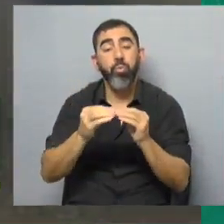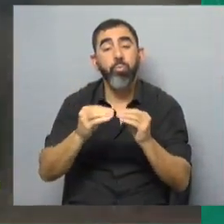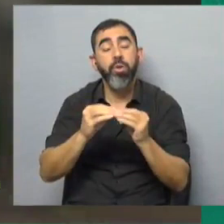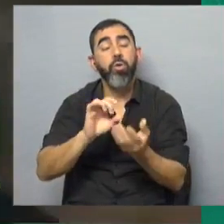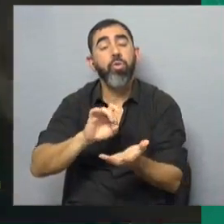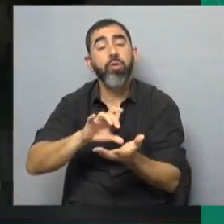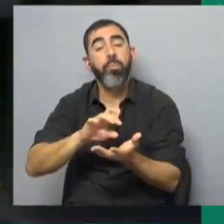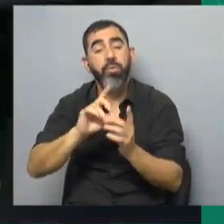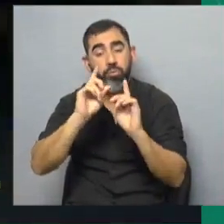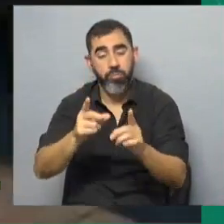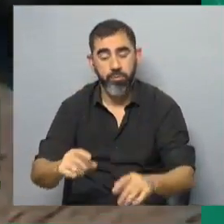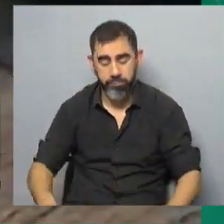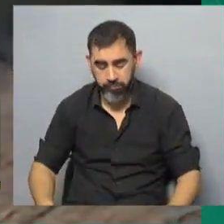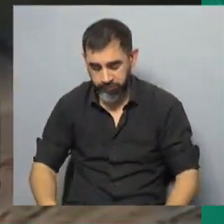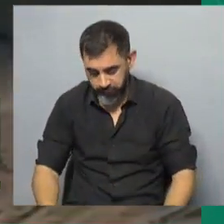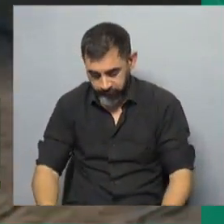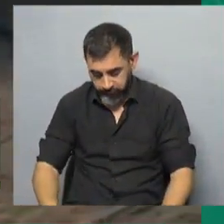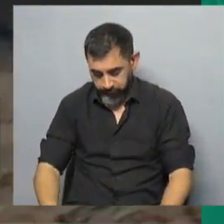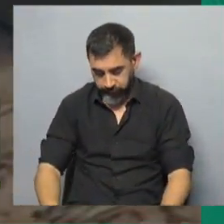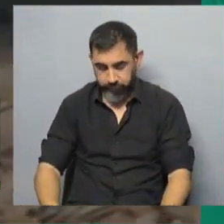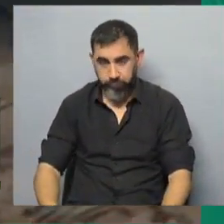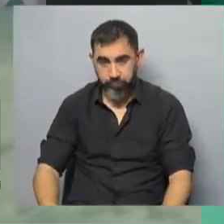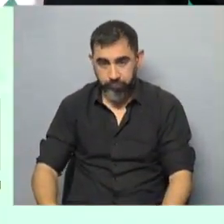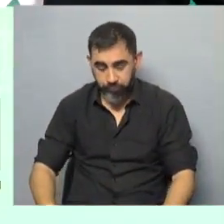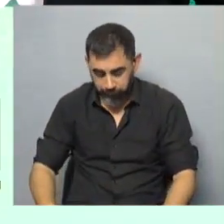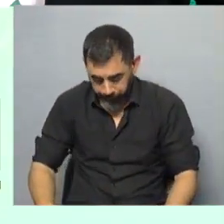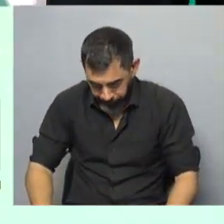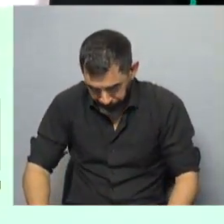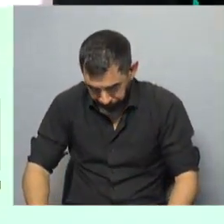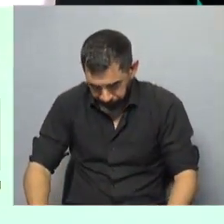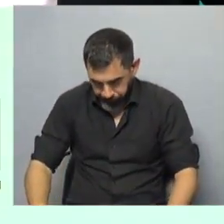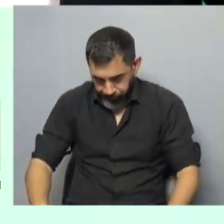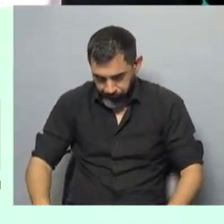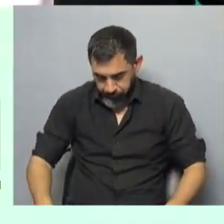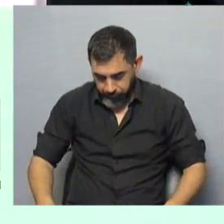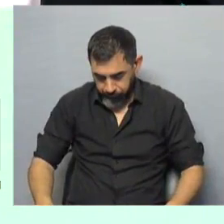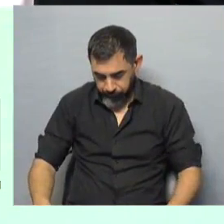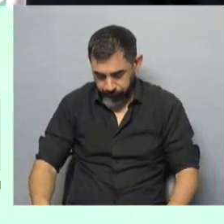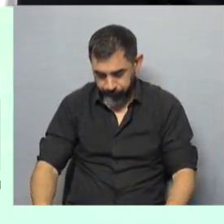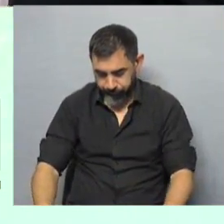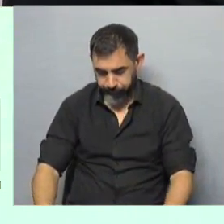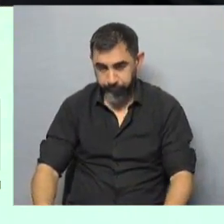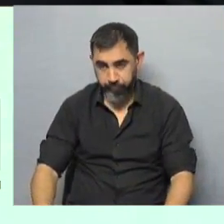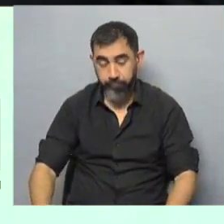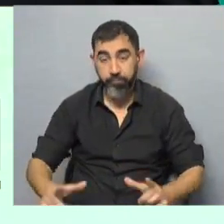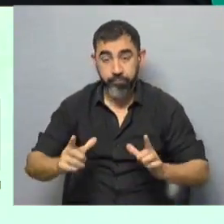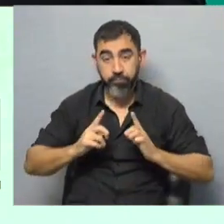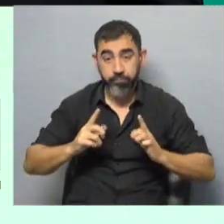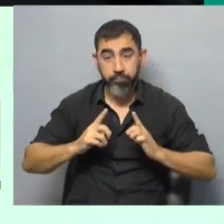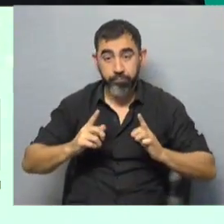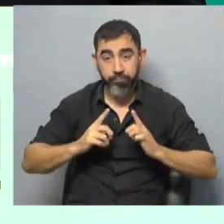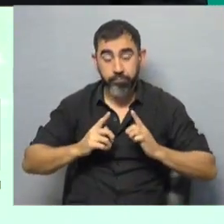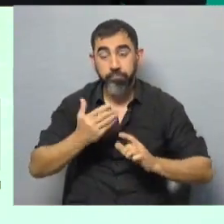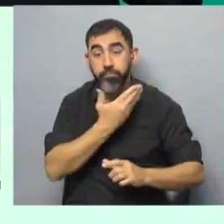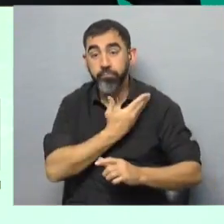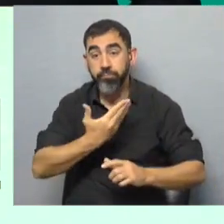despedidos. Bien, bien. Angélica, Raúl, en el final les pregunto, ¿tiene expectativas concretas de que el presidente